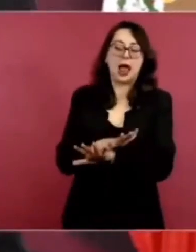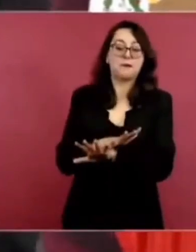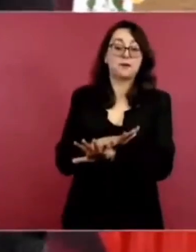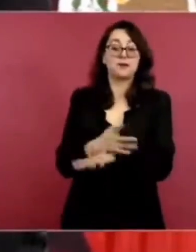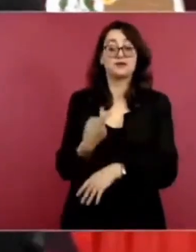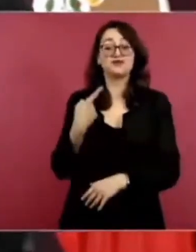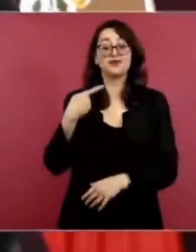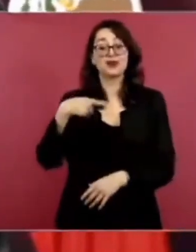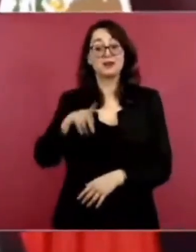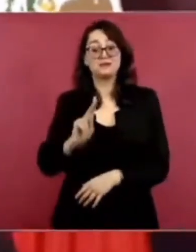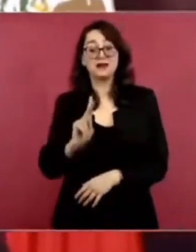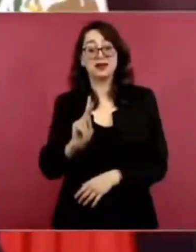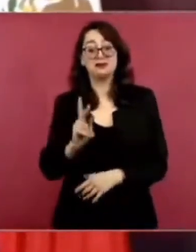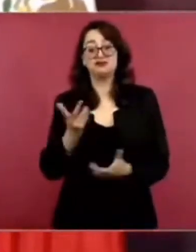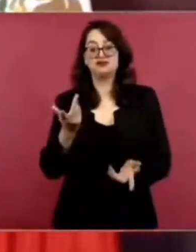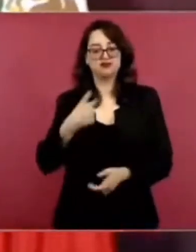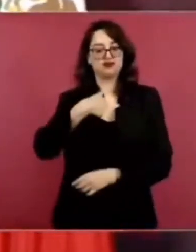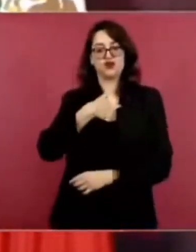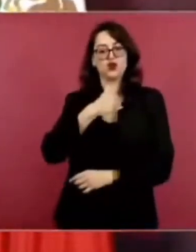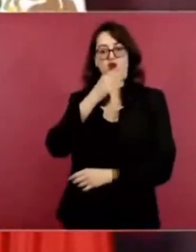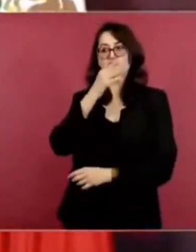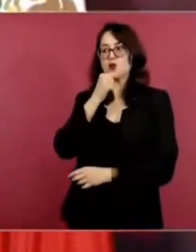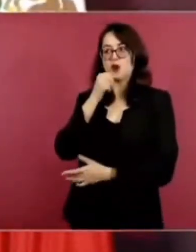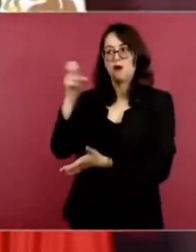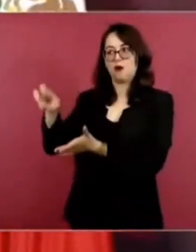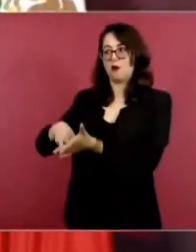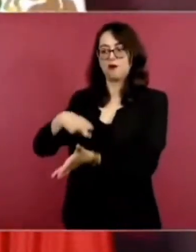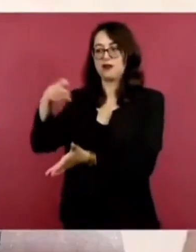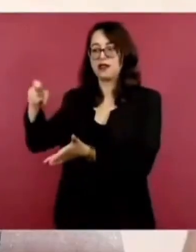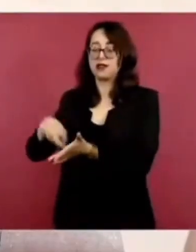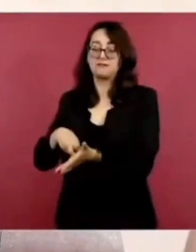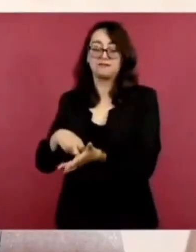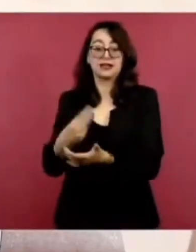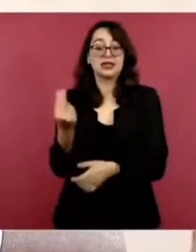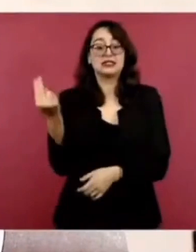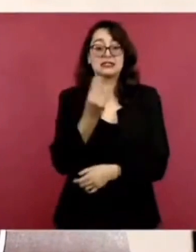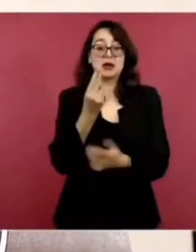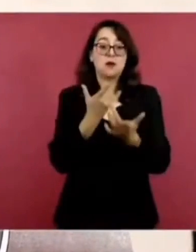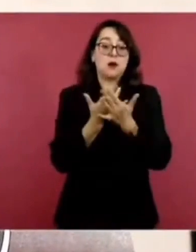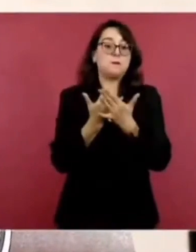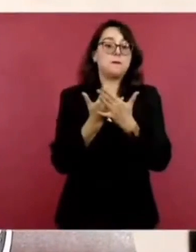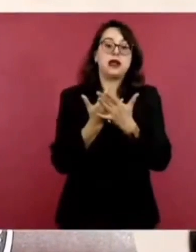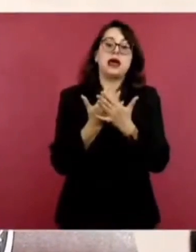si el pueblo de México lo decide.